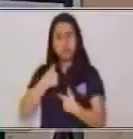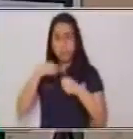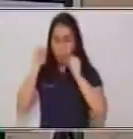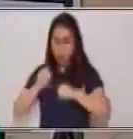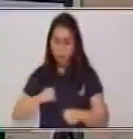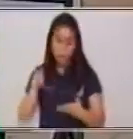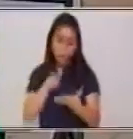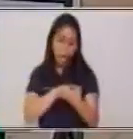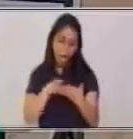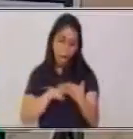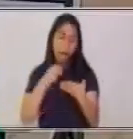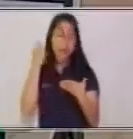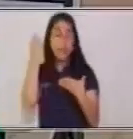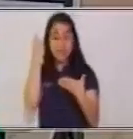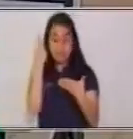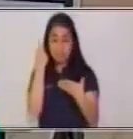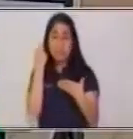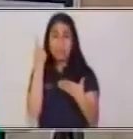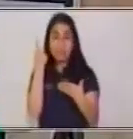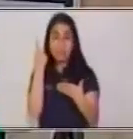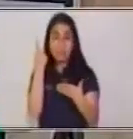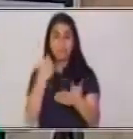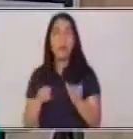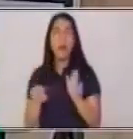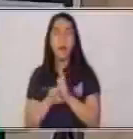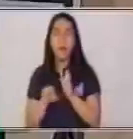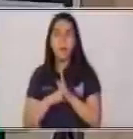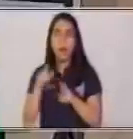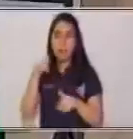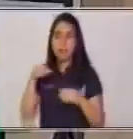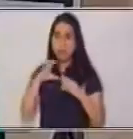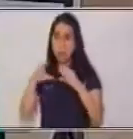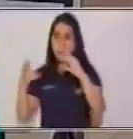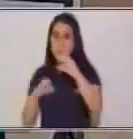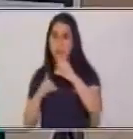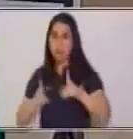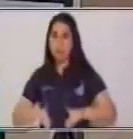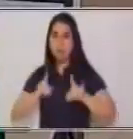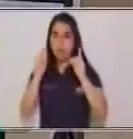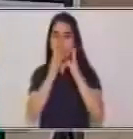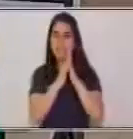nosotros estamos en el párrafo de desarrollo, vamos a observar que